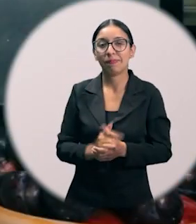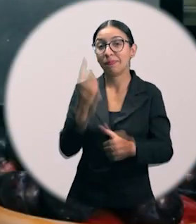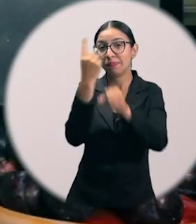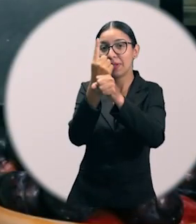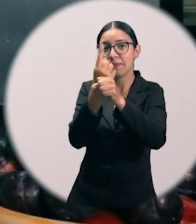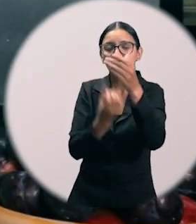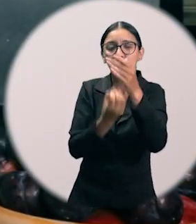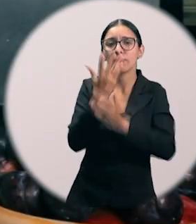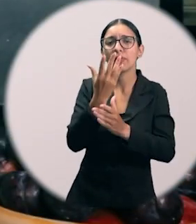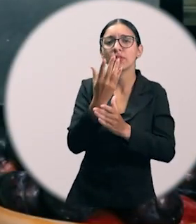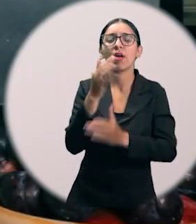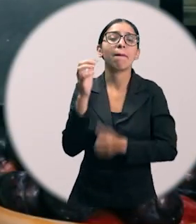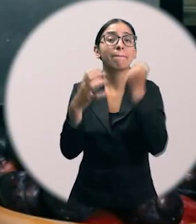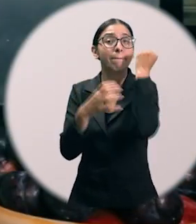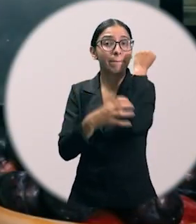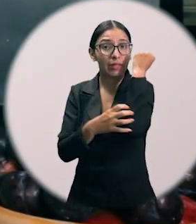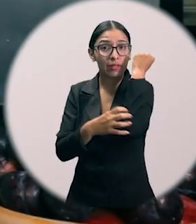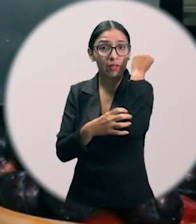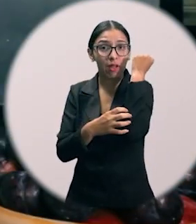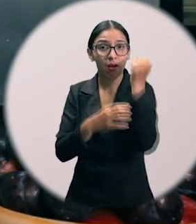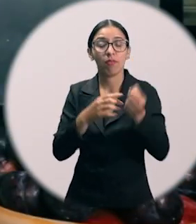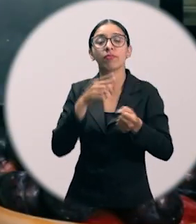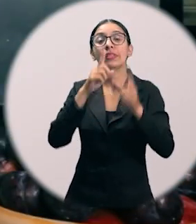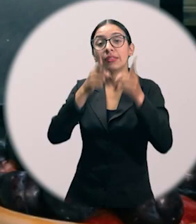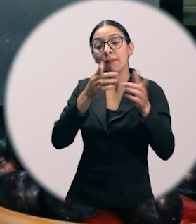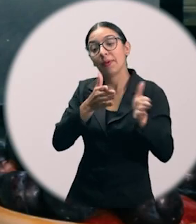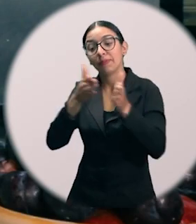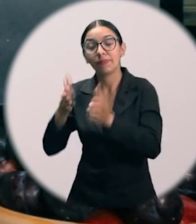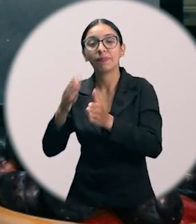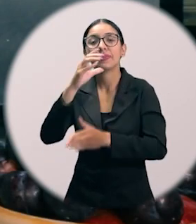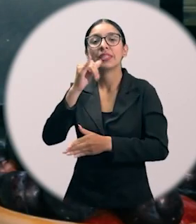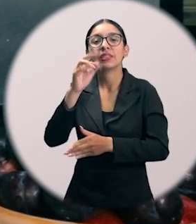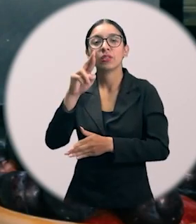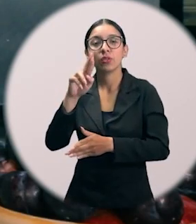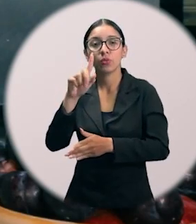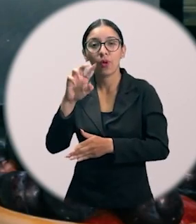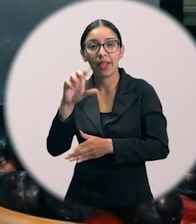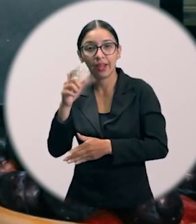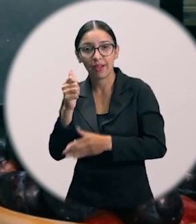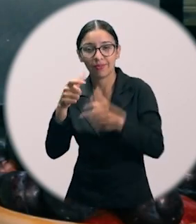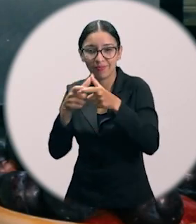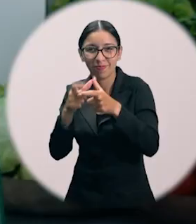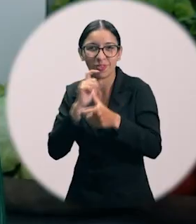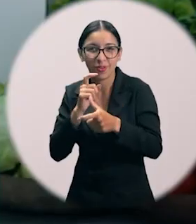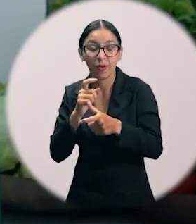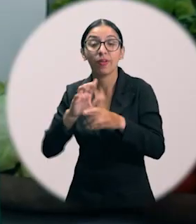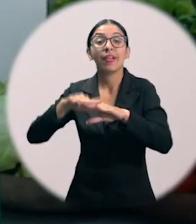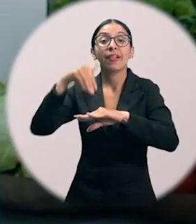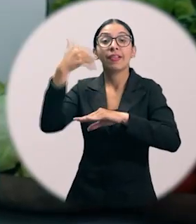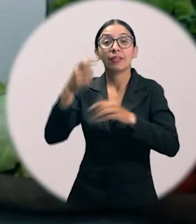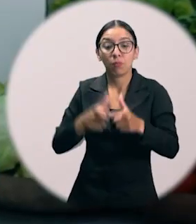empezar preparando una compota de piña, una compota de ciruela por separado y después vamos a ir armando una hermosa copa